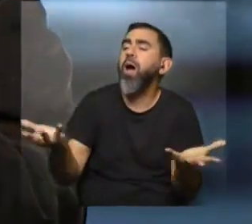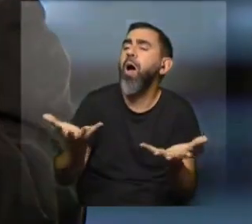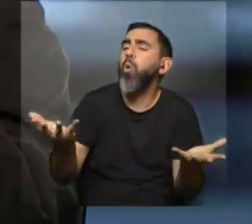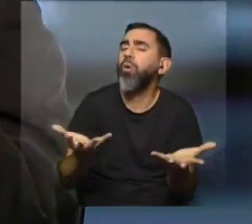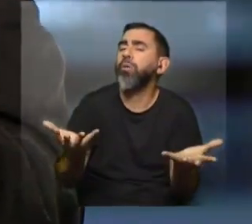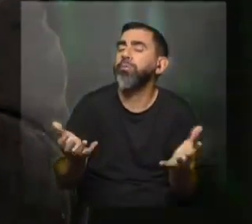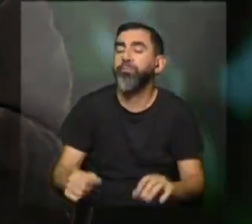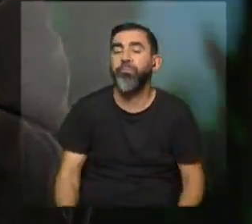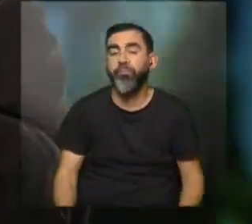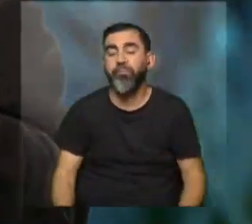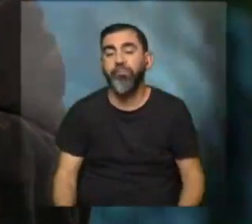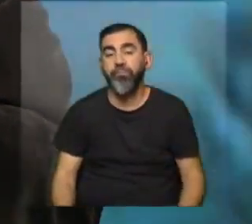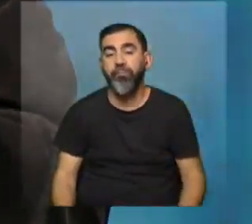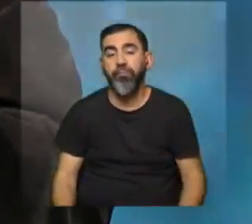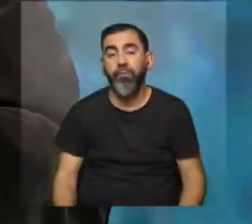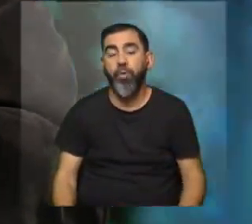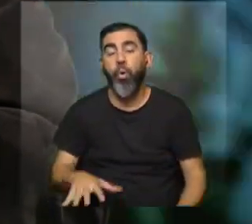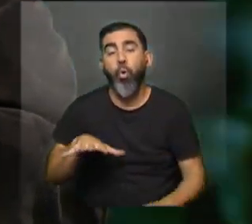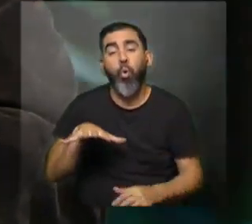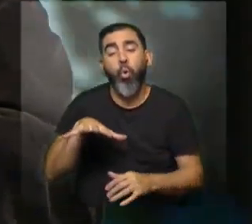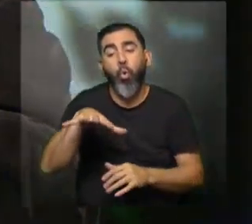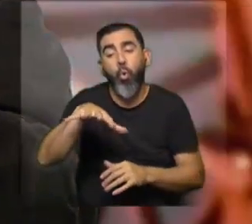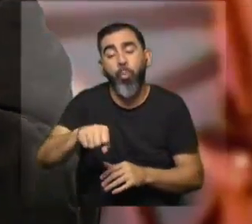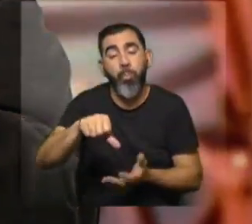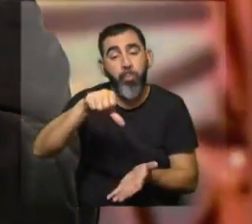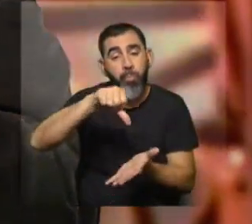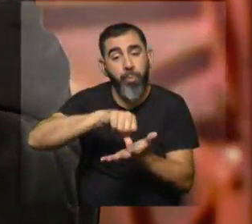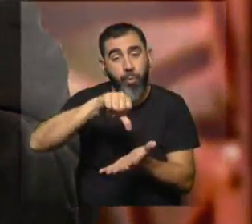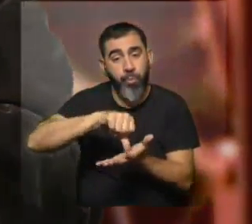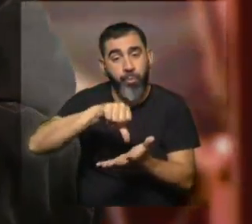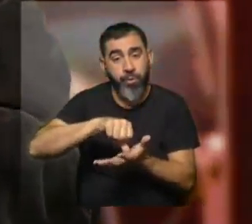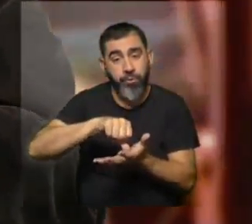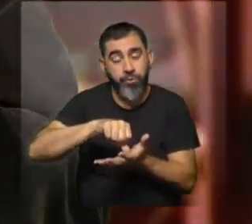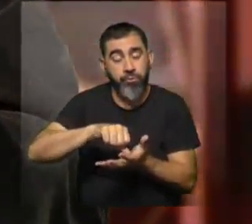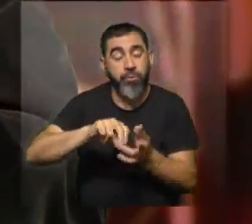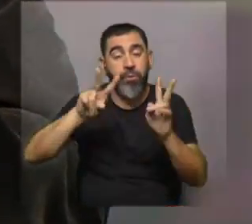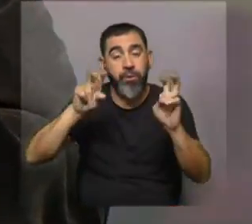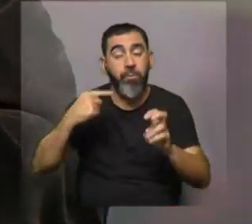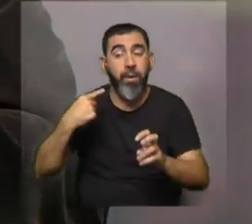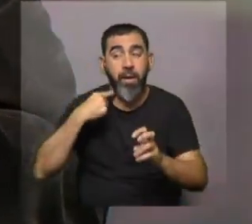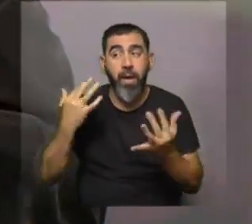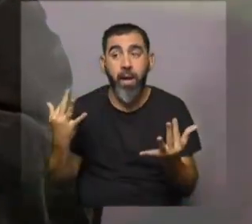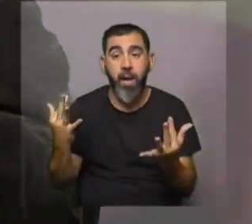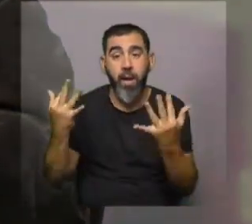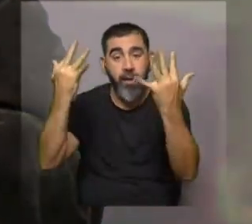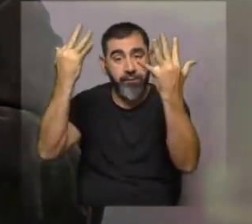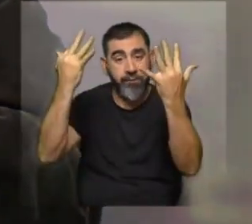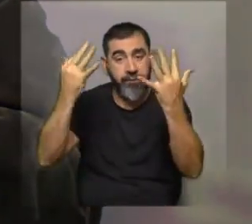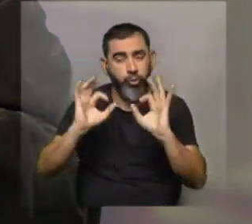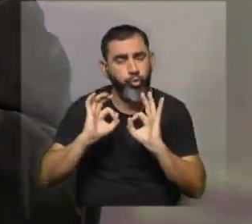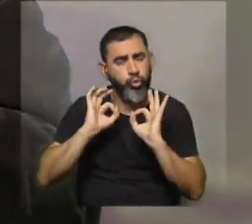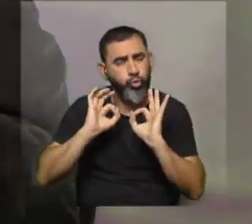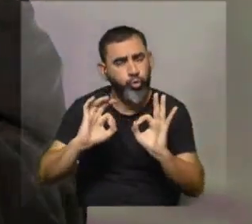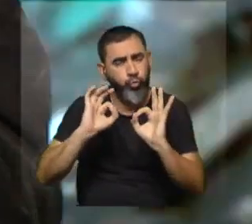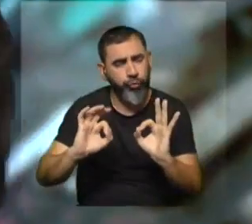¿Sí? Los compromisos que han asumido los países al día de hoy en cuanto a emisiones de gases de efecto invernadero, ¿son suficientes